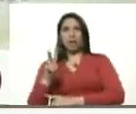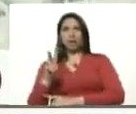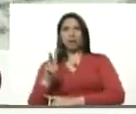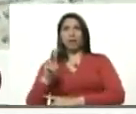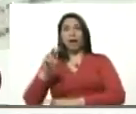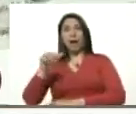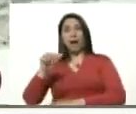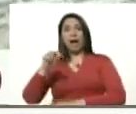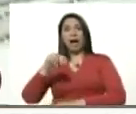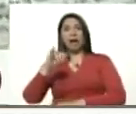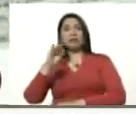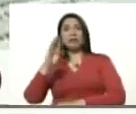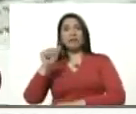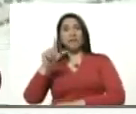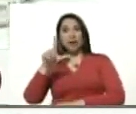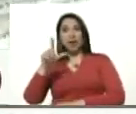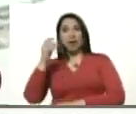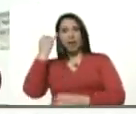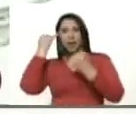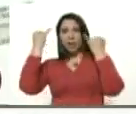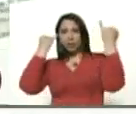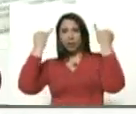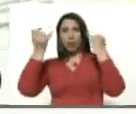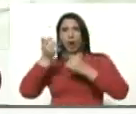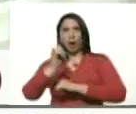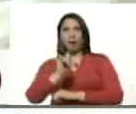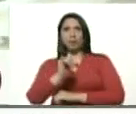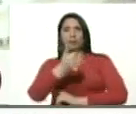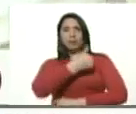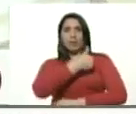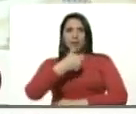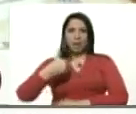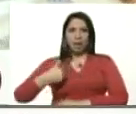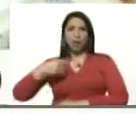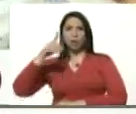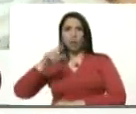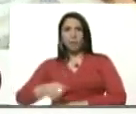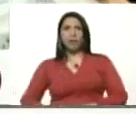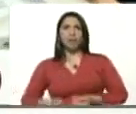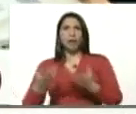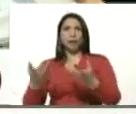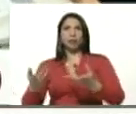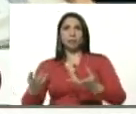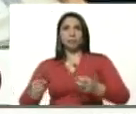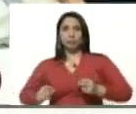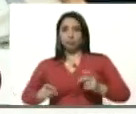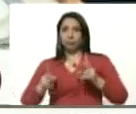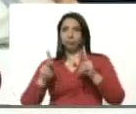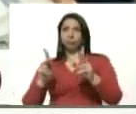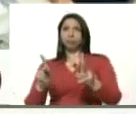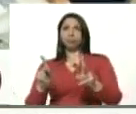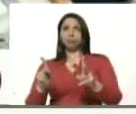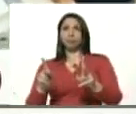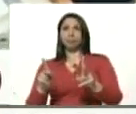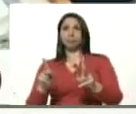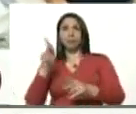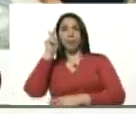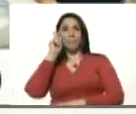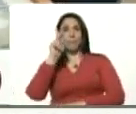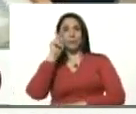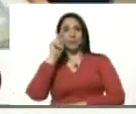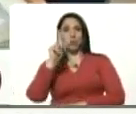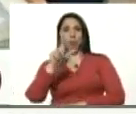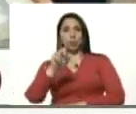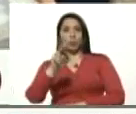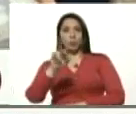es un genio, un verdadero genio. Quiero darle también la oportunidad al profesor Luis Brito García